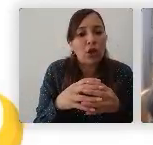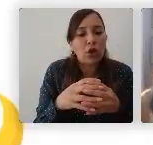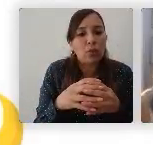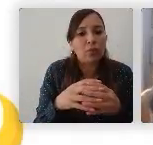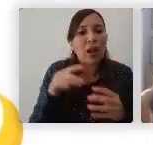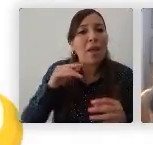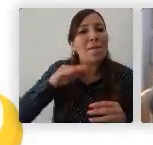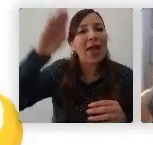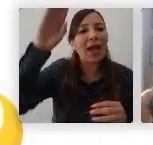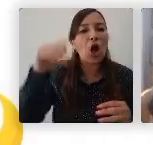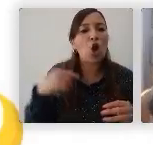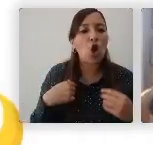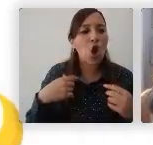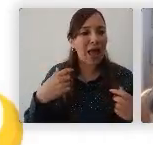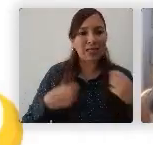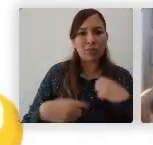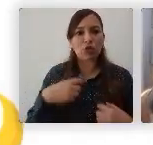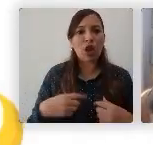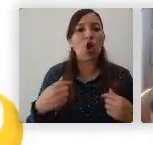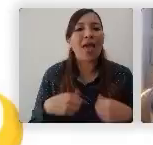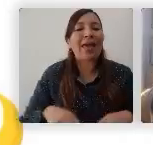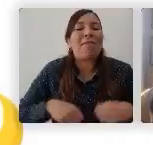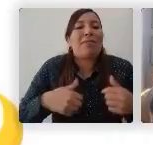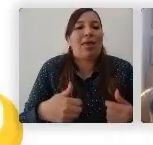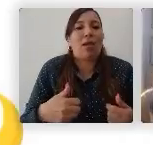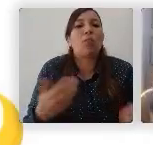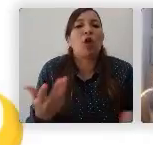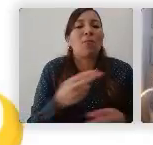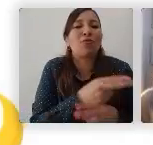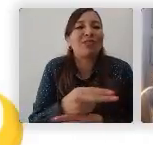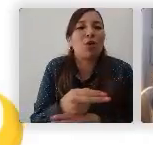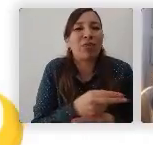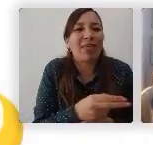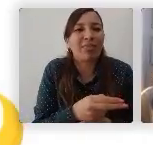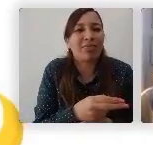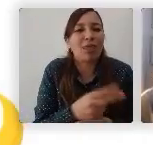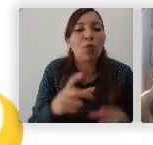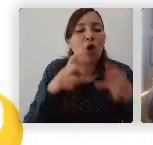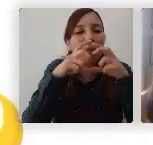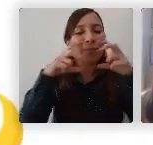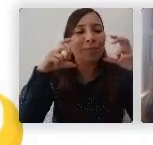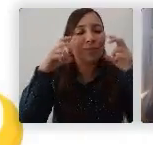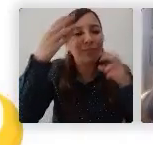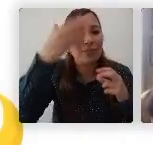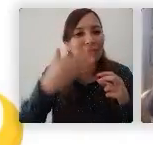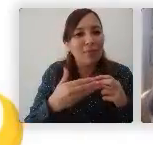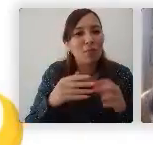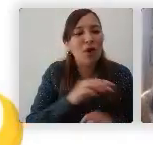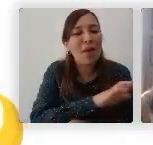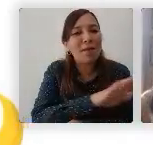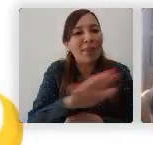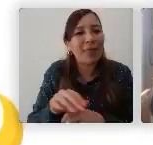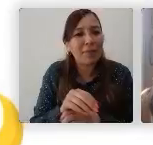con las que viven porque con ellos están seguros que si efectivamente han seguido los protocolos de cuidado durante toda la pandemia y la